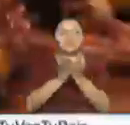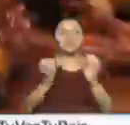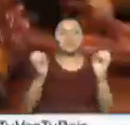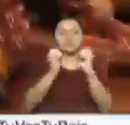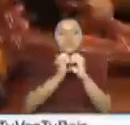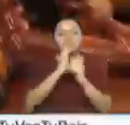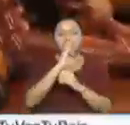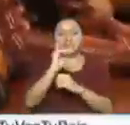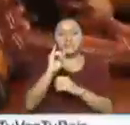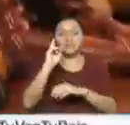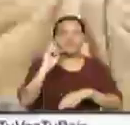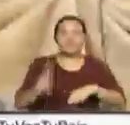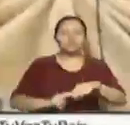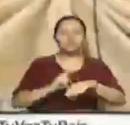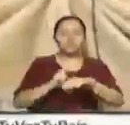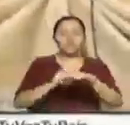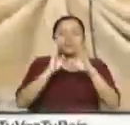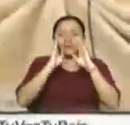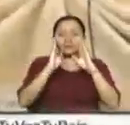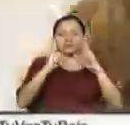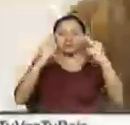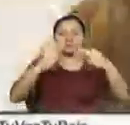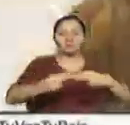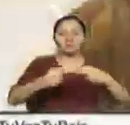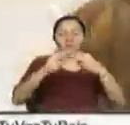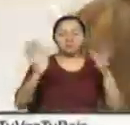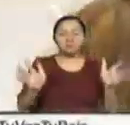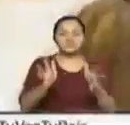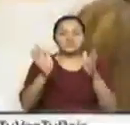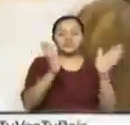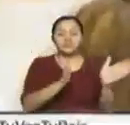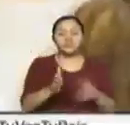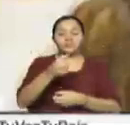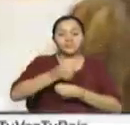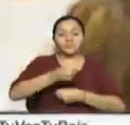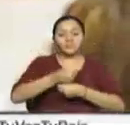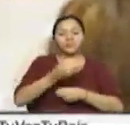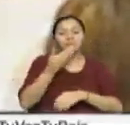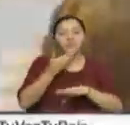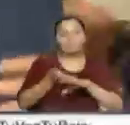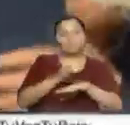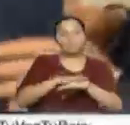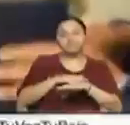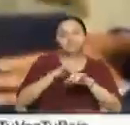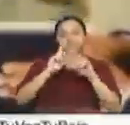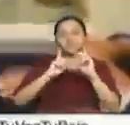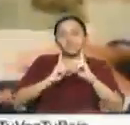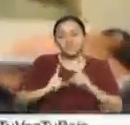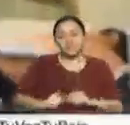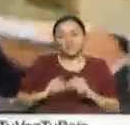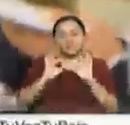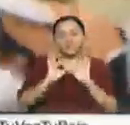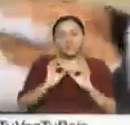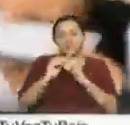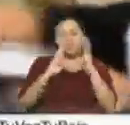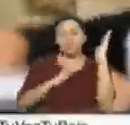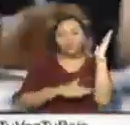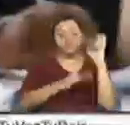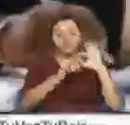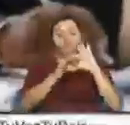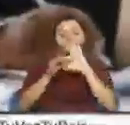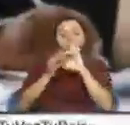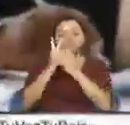centros binacionales de atención en la frontera, promover acciones conjuntas en materia de salud y robustecer los proyectos de